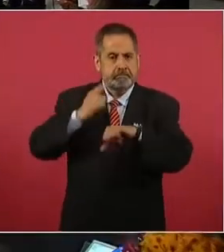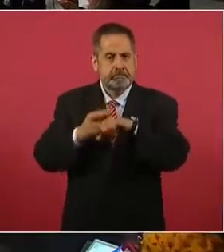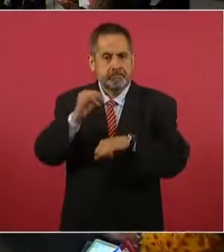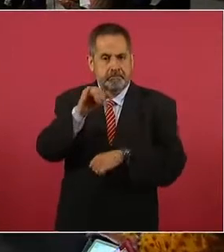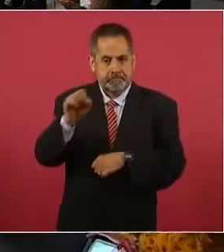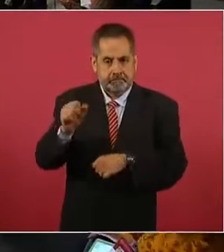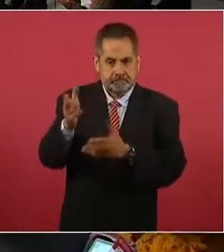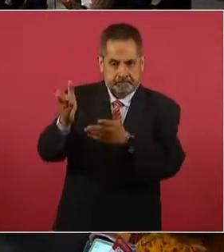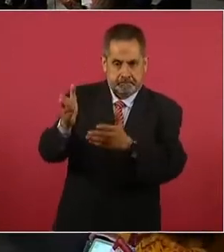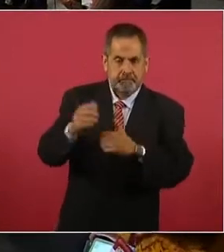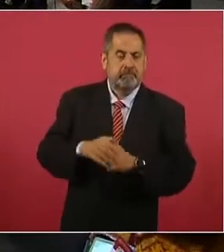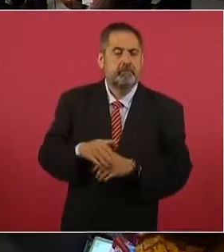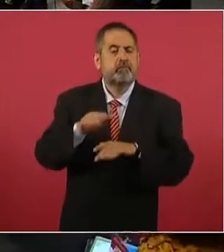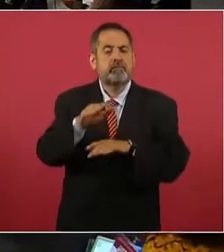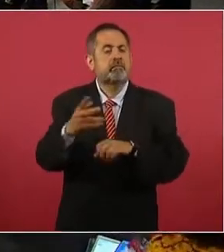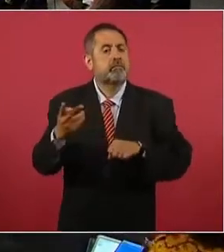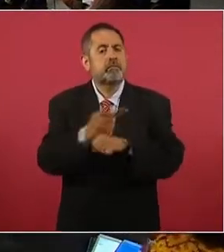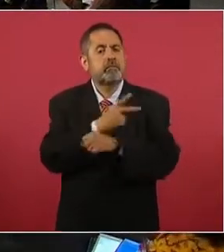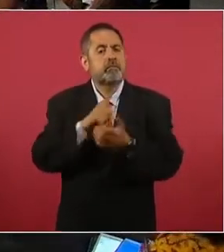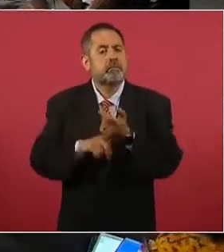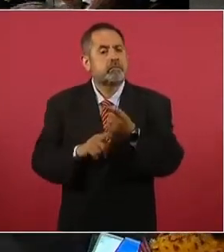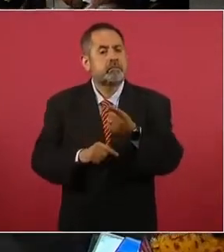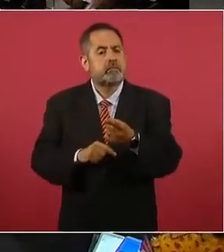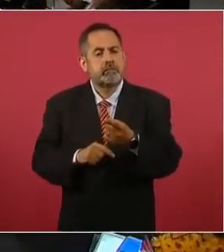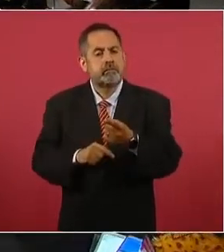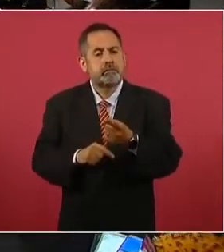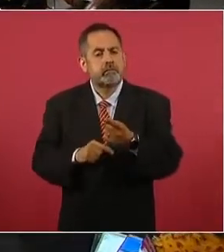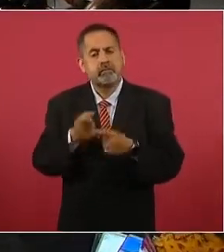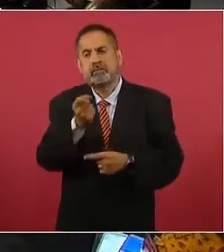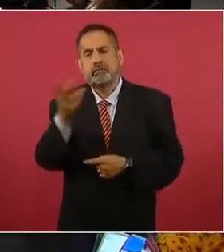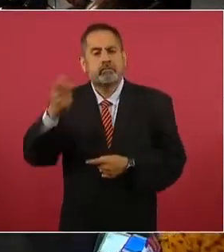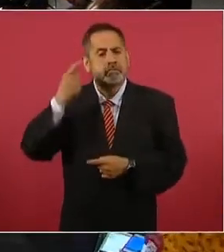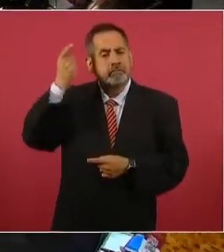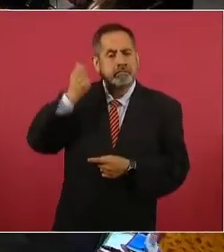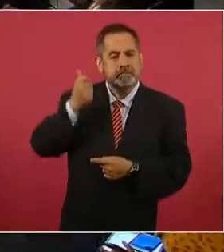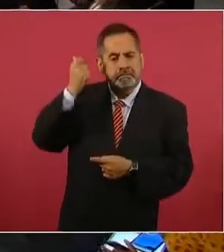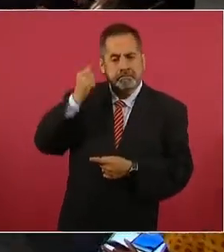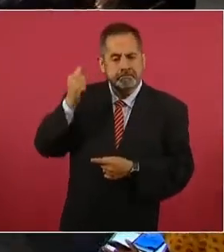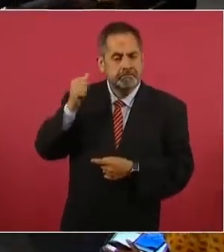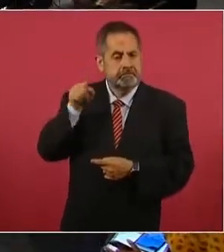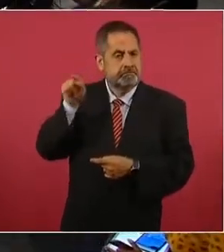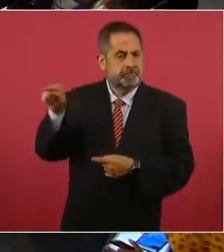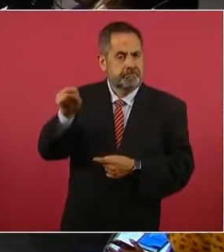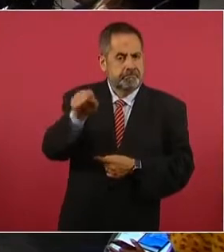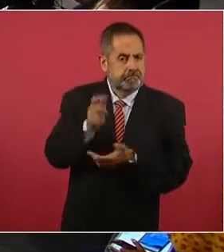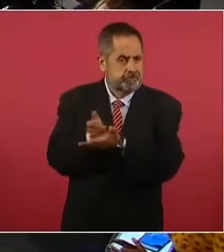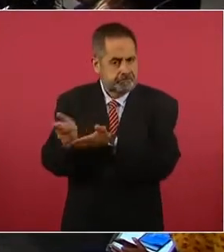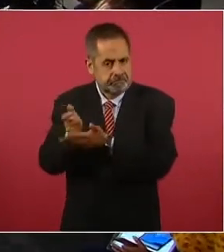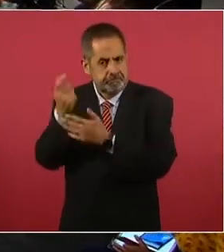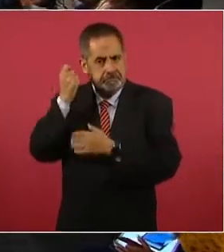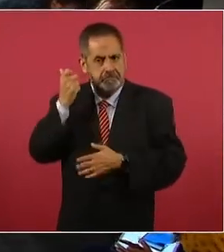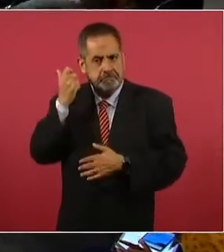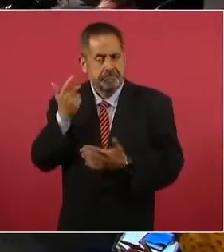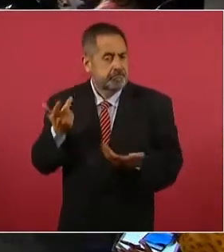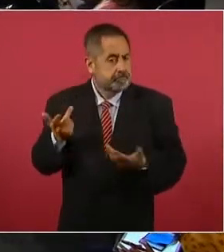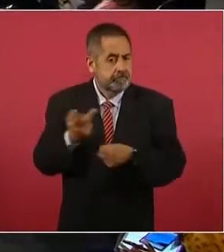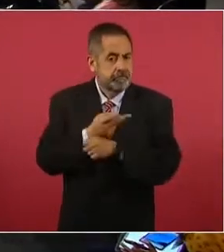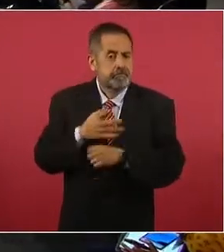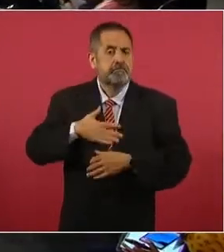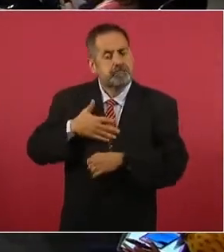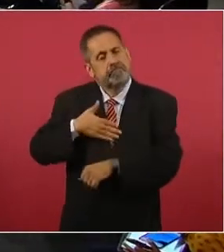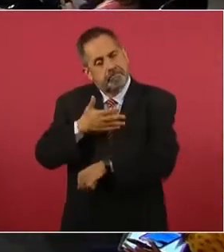la situación que está prevaleciendo con los pensionados y los jubilados, quienes estamos en ese